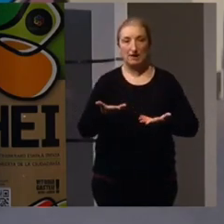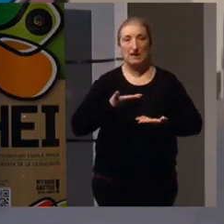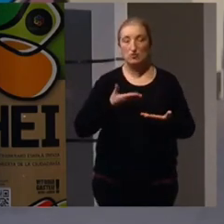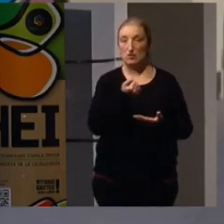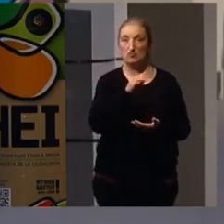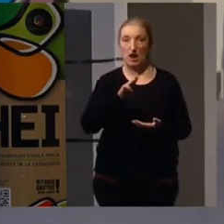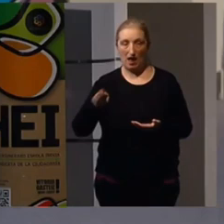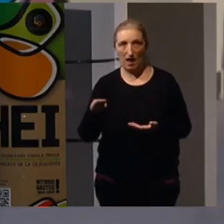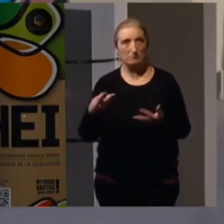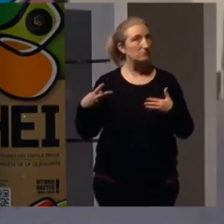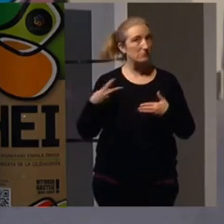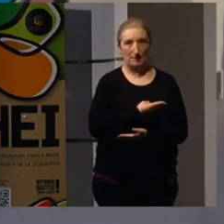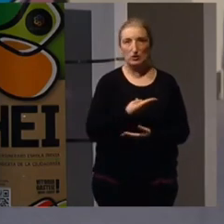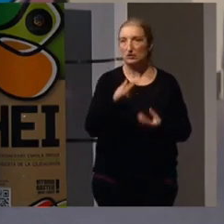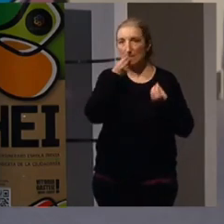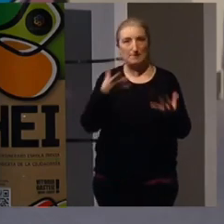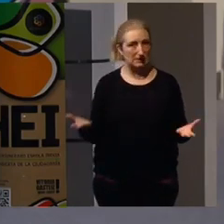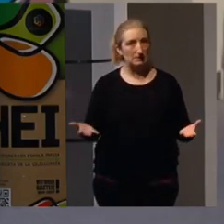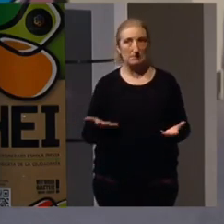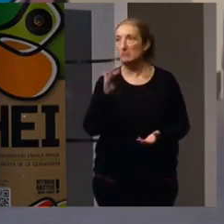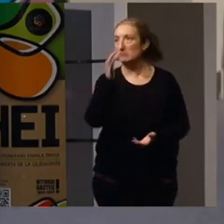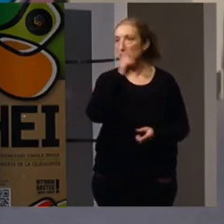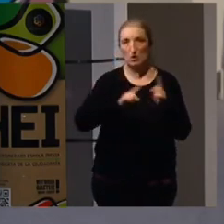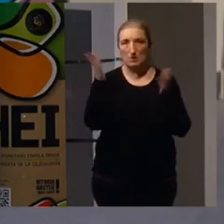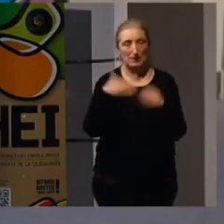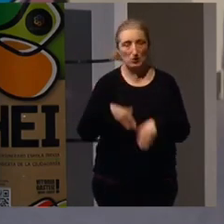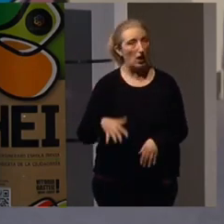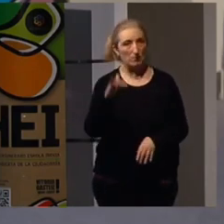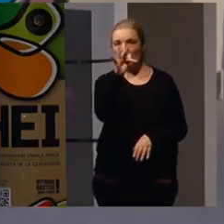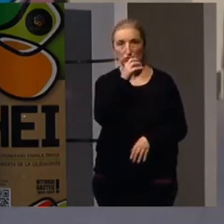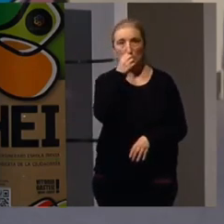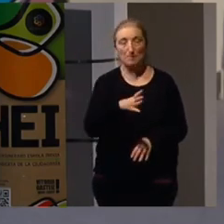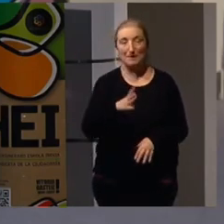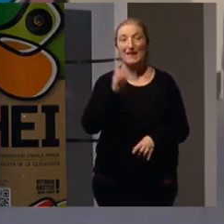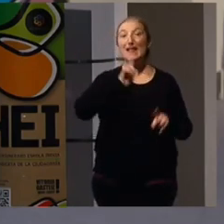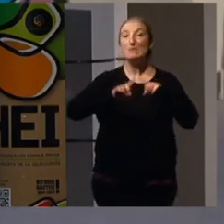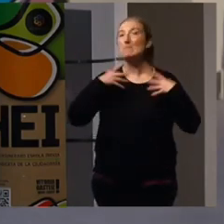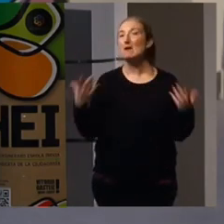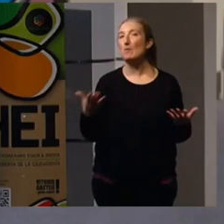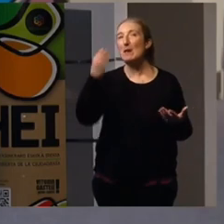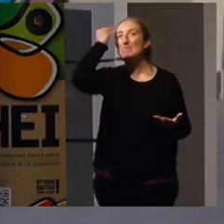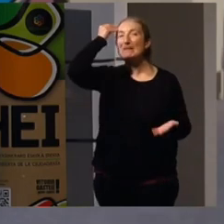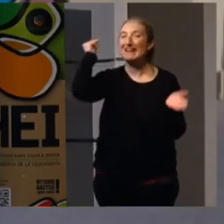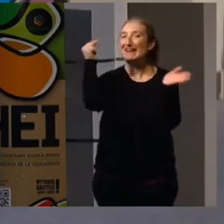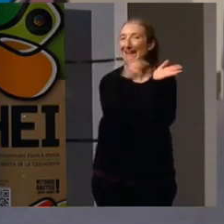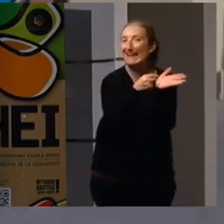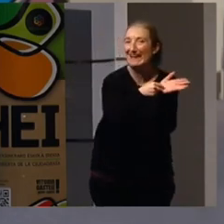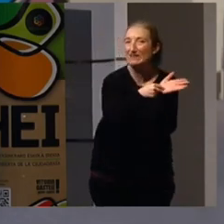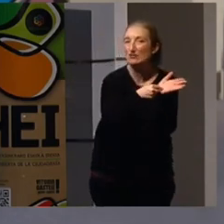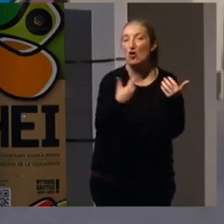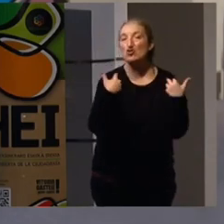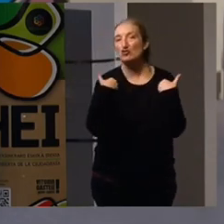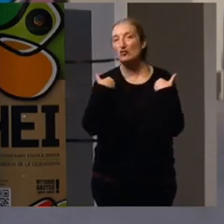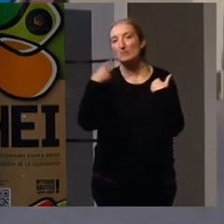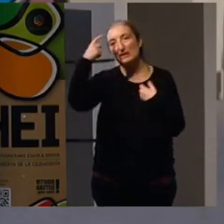que cortar esa crisis de ansiedad te va a venir bien. Pues ningún problema con eso, ¿sabes? El problema es pensar que eso resuelve el